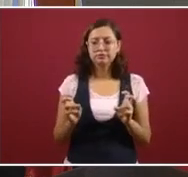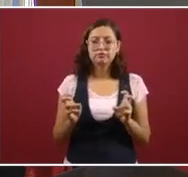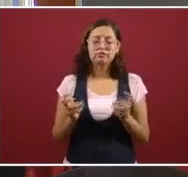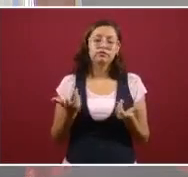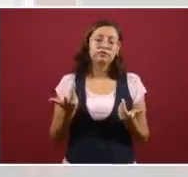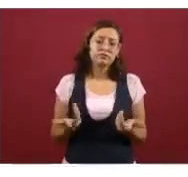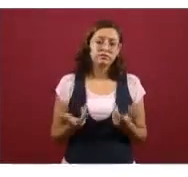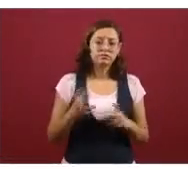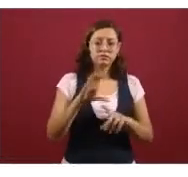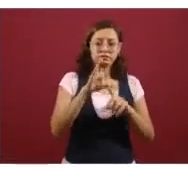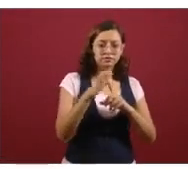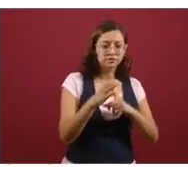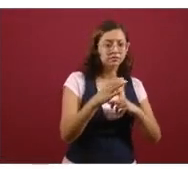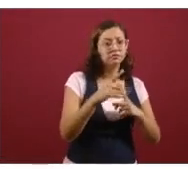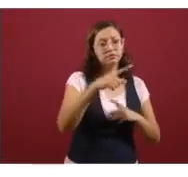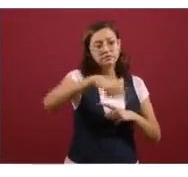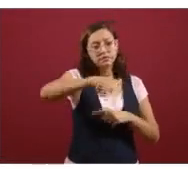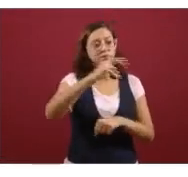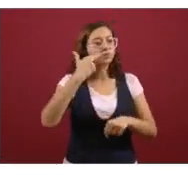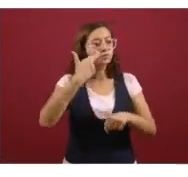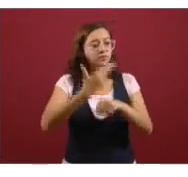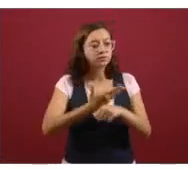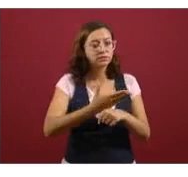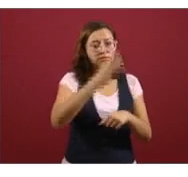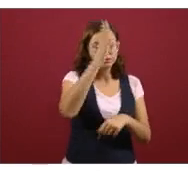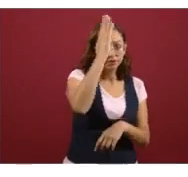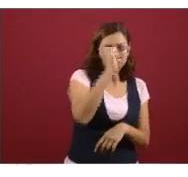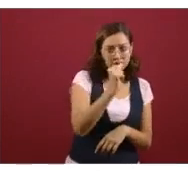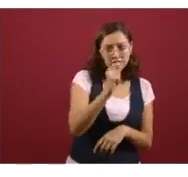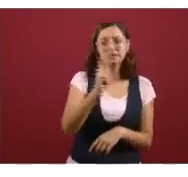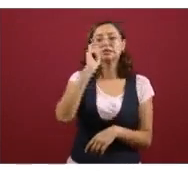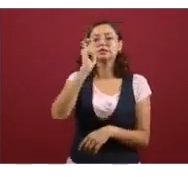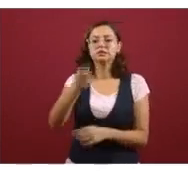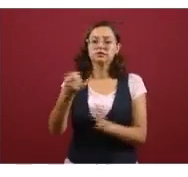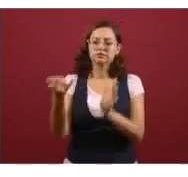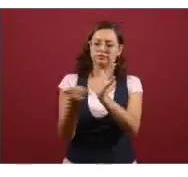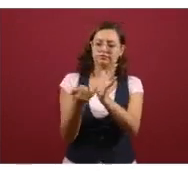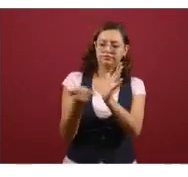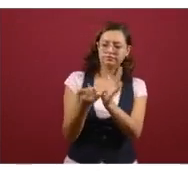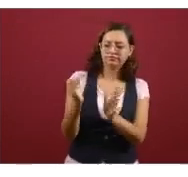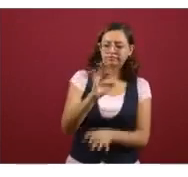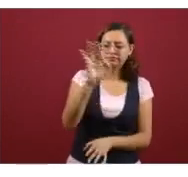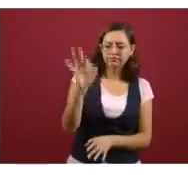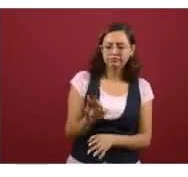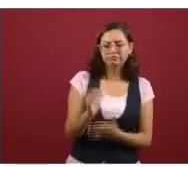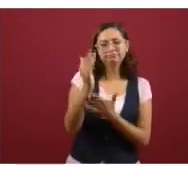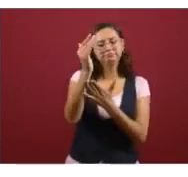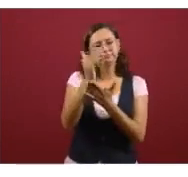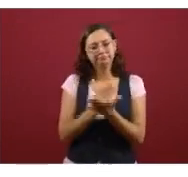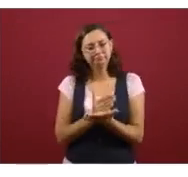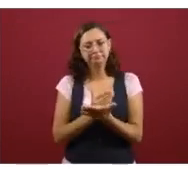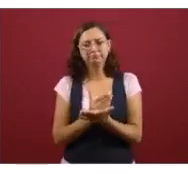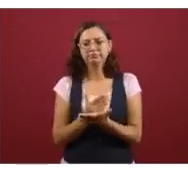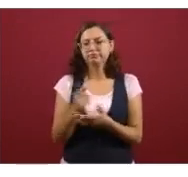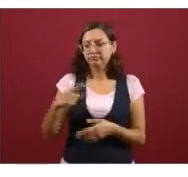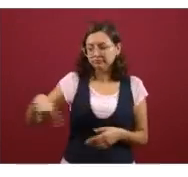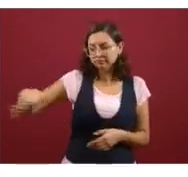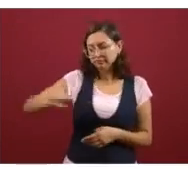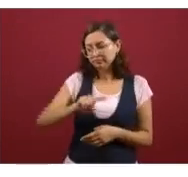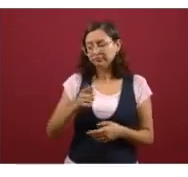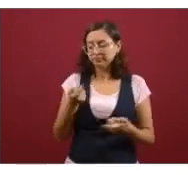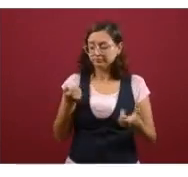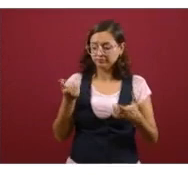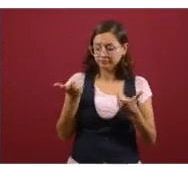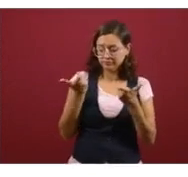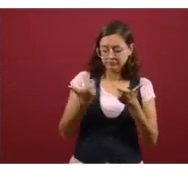el acuerdo que estamos anunciando hoy, una disminución en las comisiones por el manejo de los fondos de pensiones de ahorro de los trabajadores